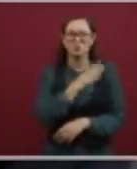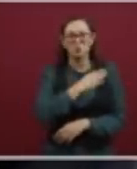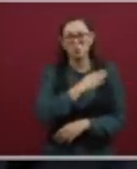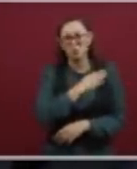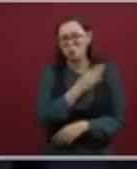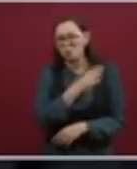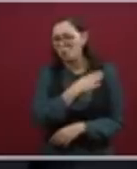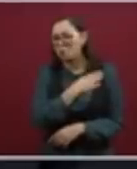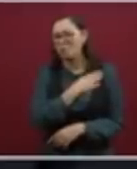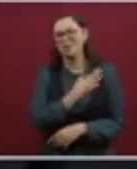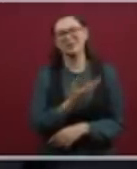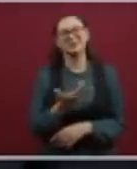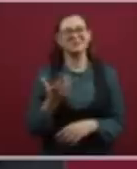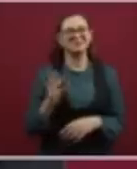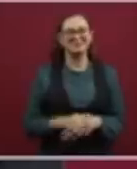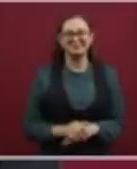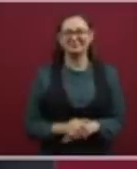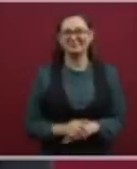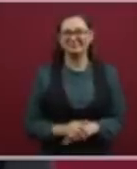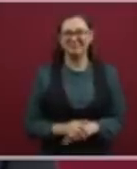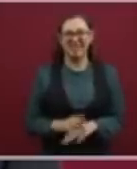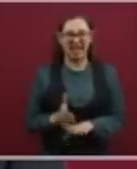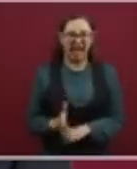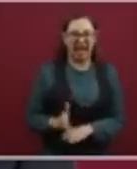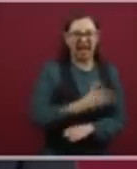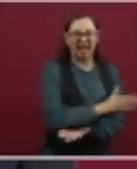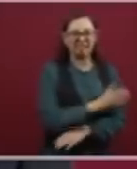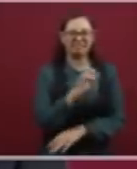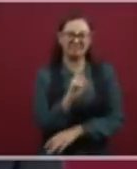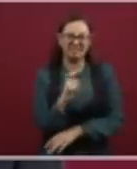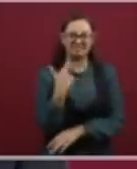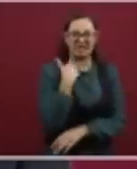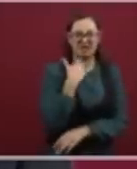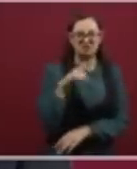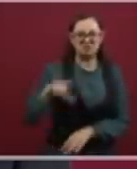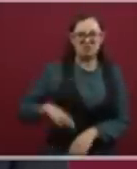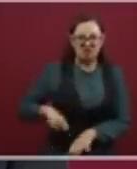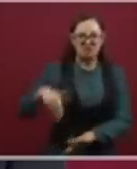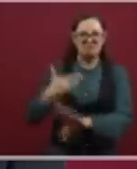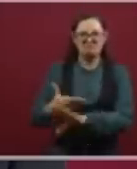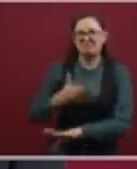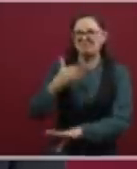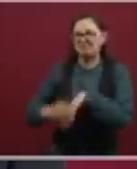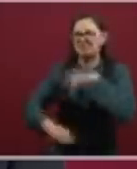a pesar de toda la campaña en su contra.